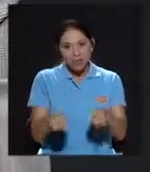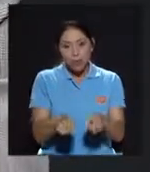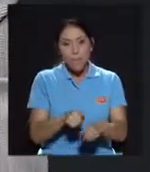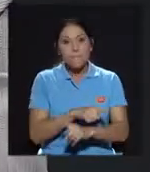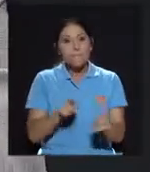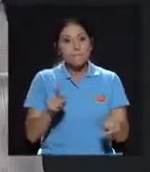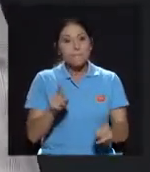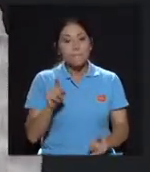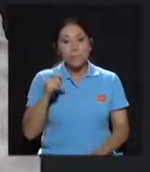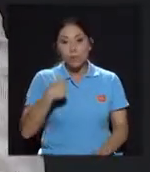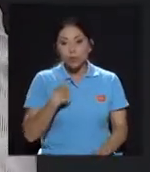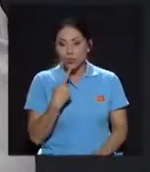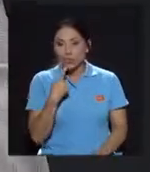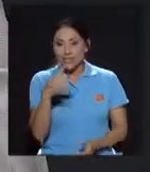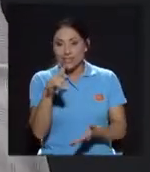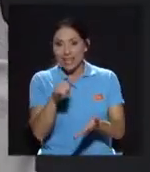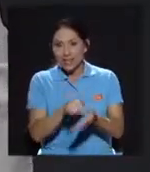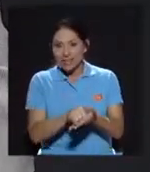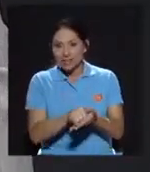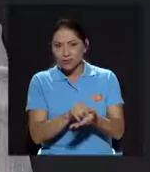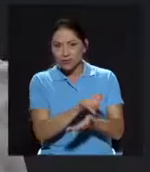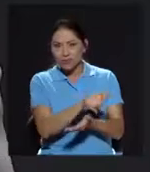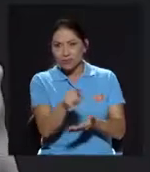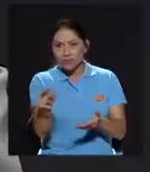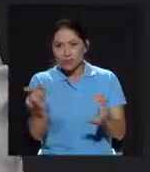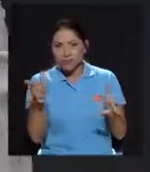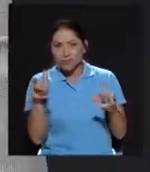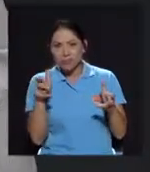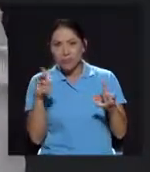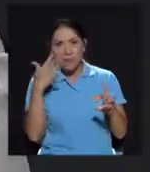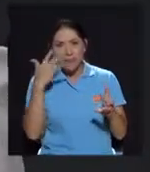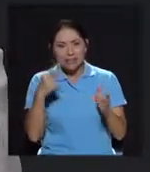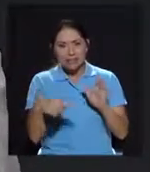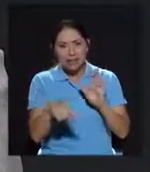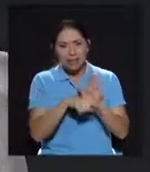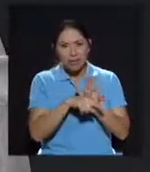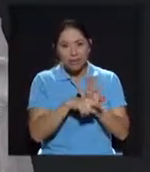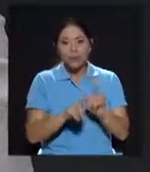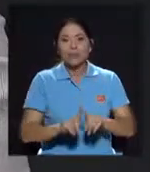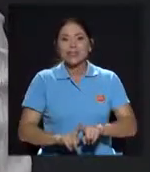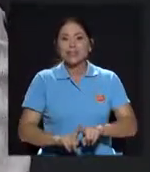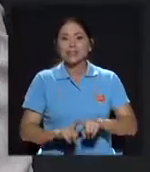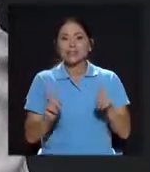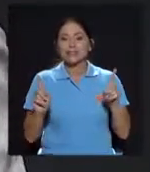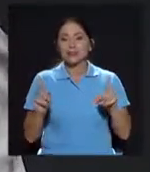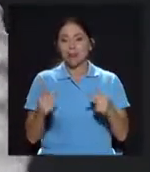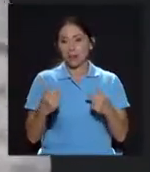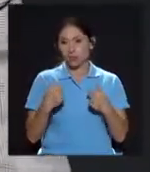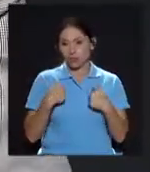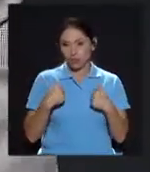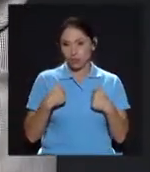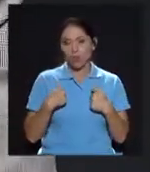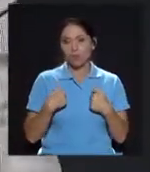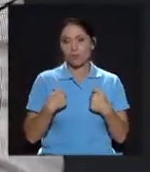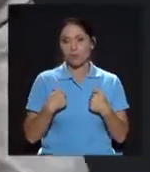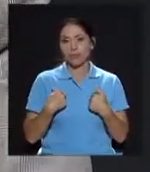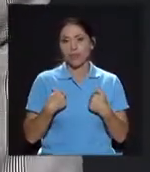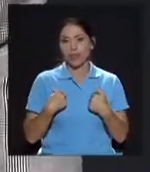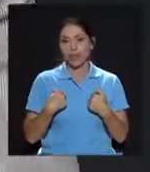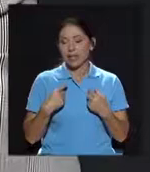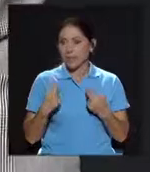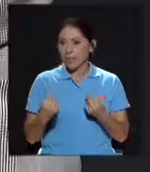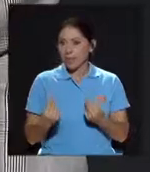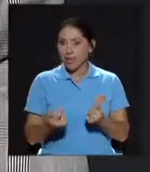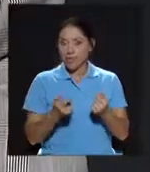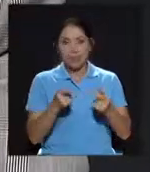esto verá la impresión que uno causa es una impresión negativa sin embargo yo inmediatamente hago una